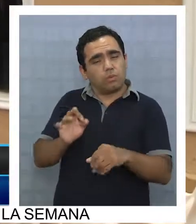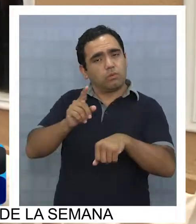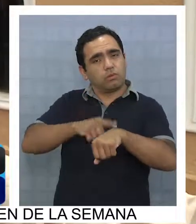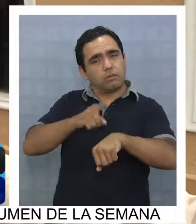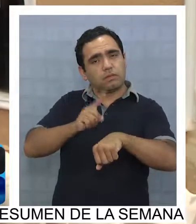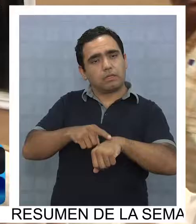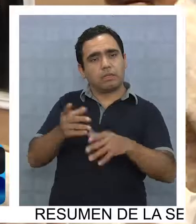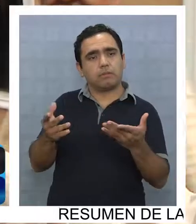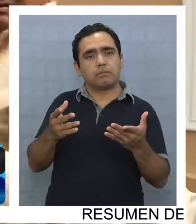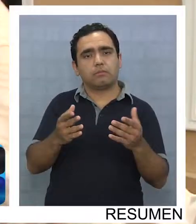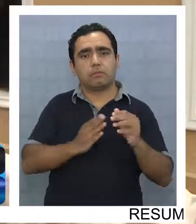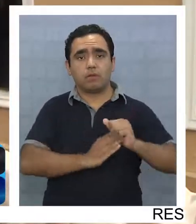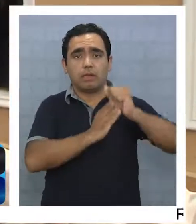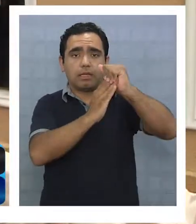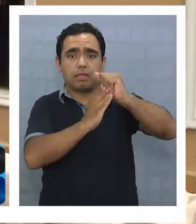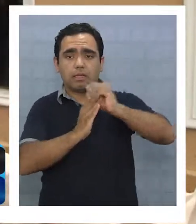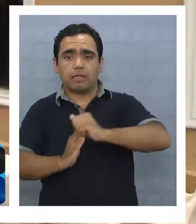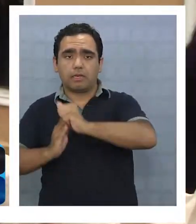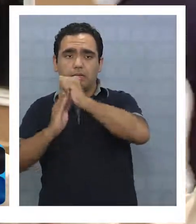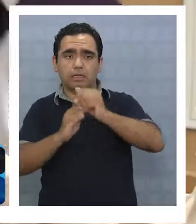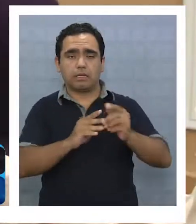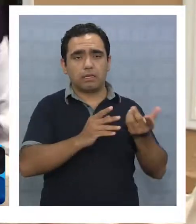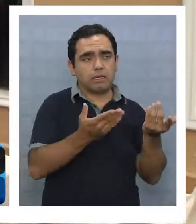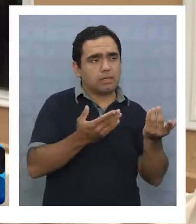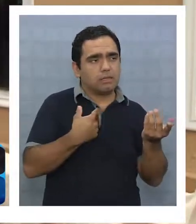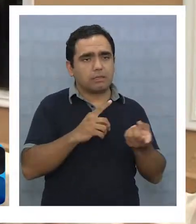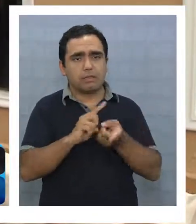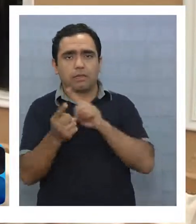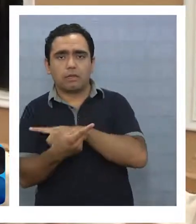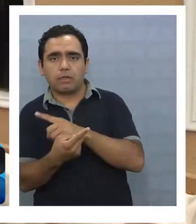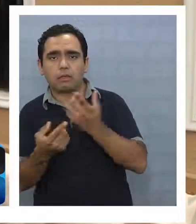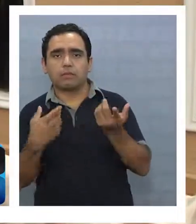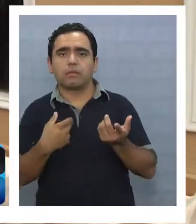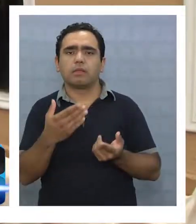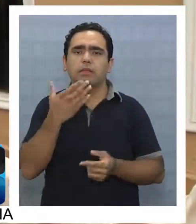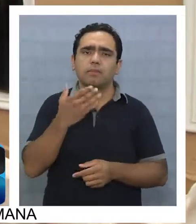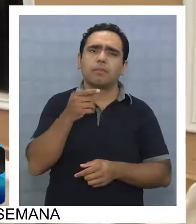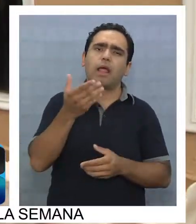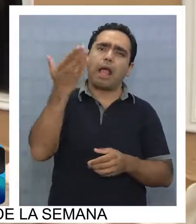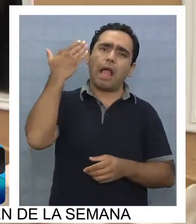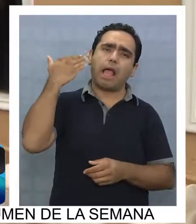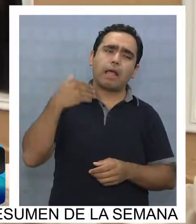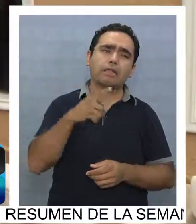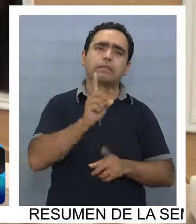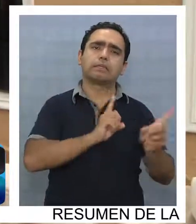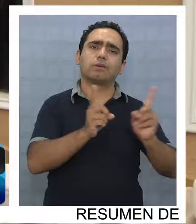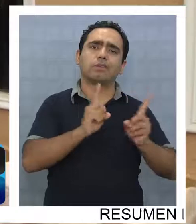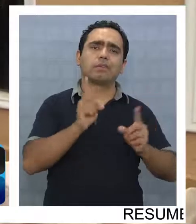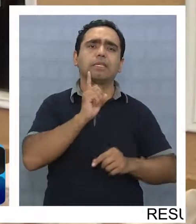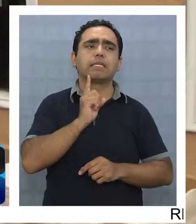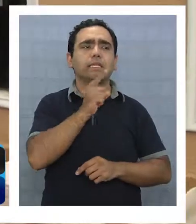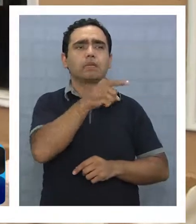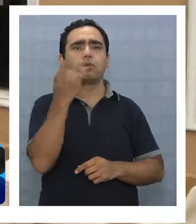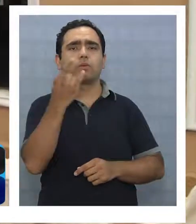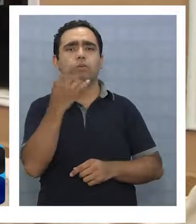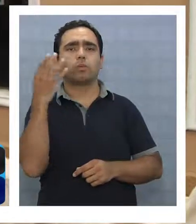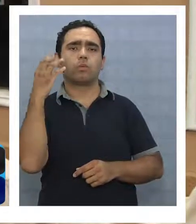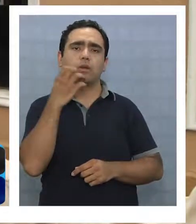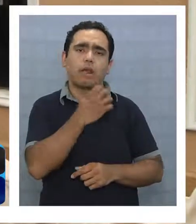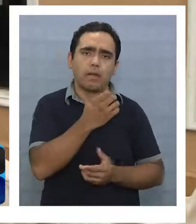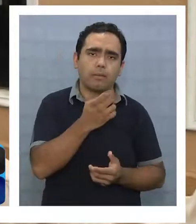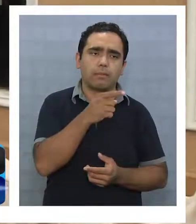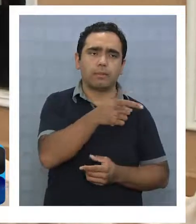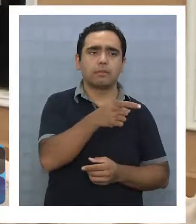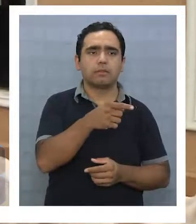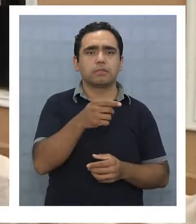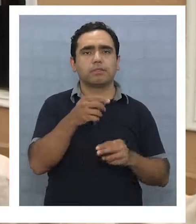que ver con el cambio de identidad ejecutora que antes era la corporación UNAP, la CORDUNAP. En este intentanto se va a hacer un